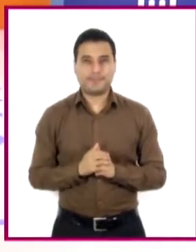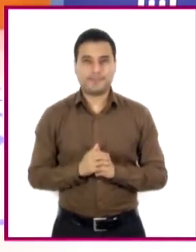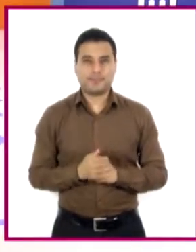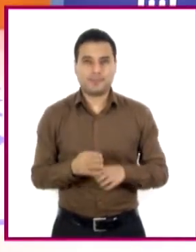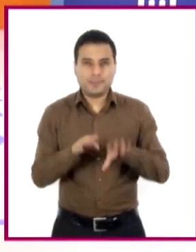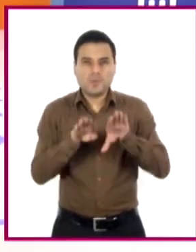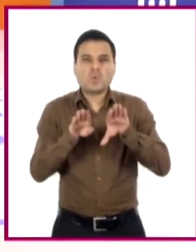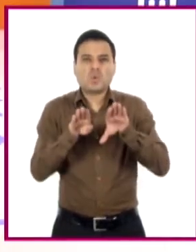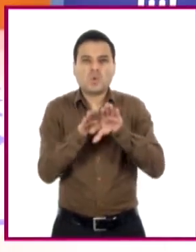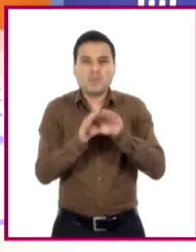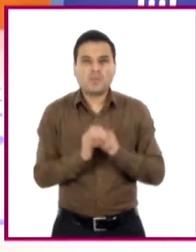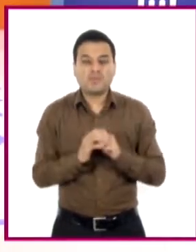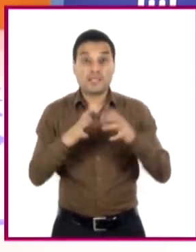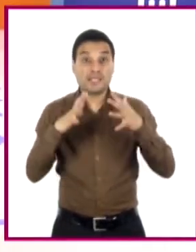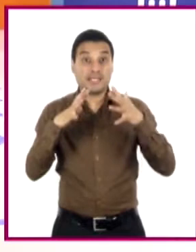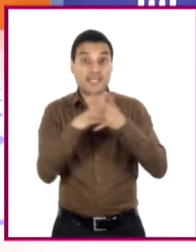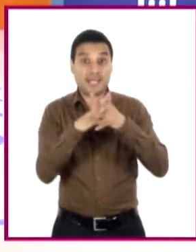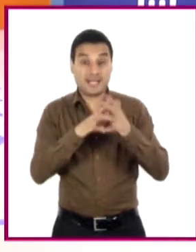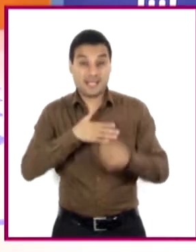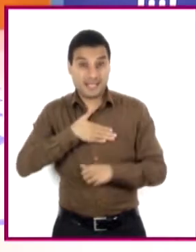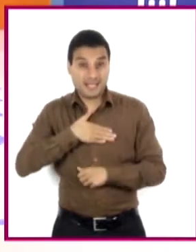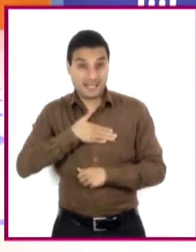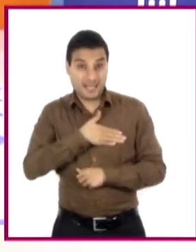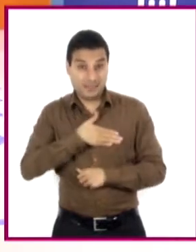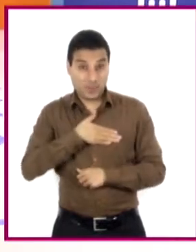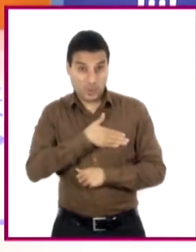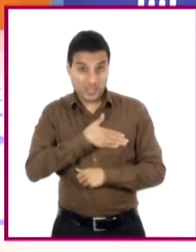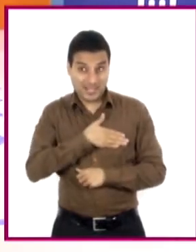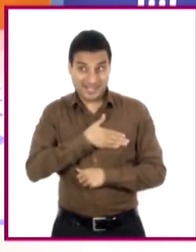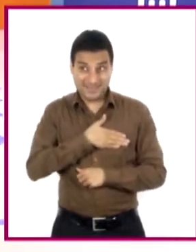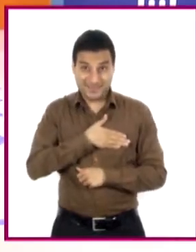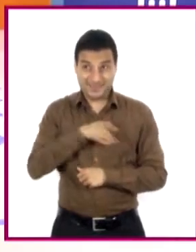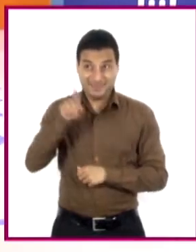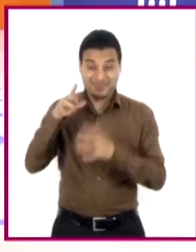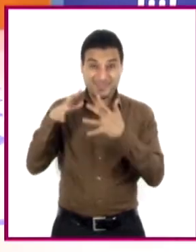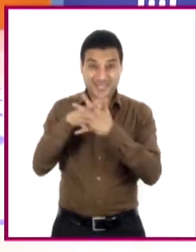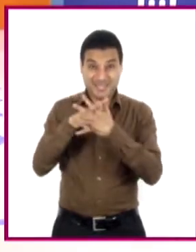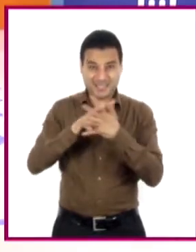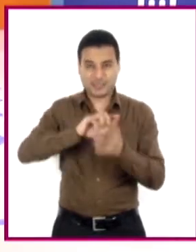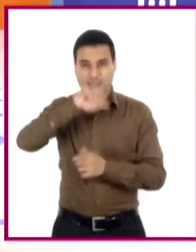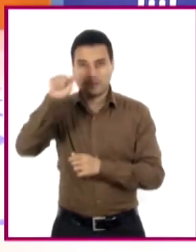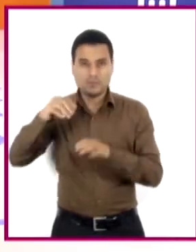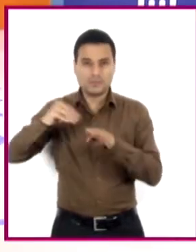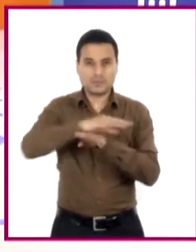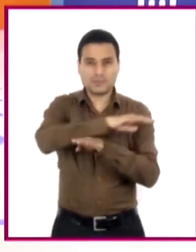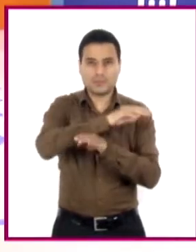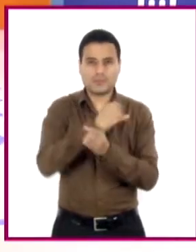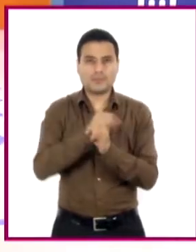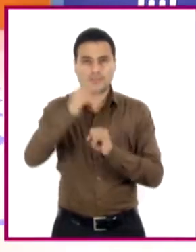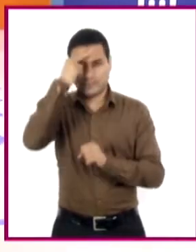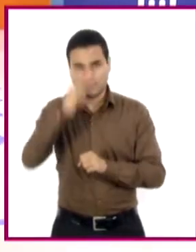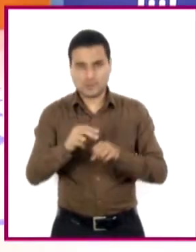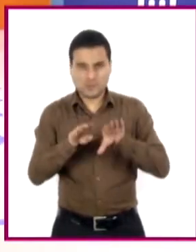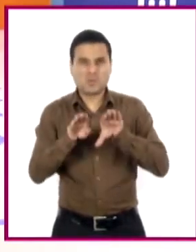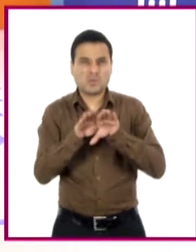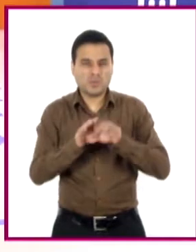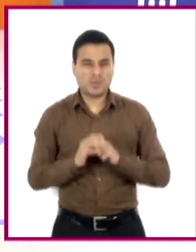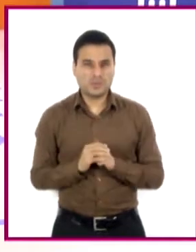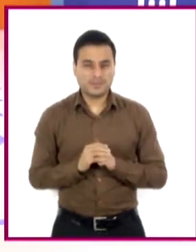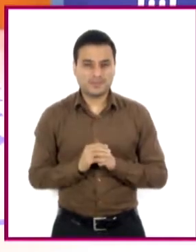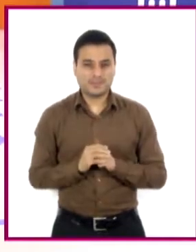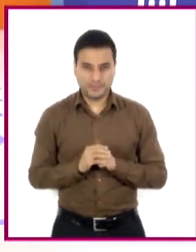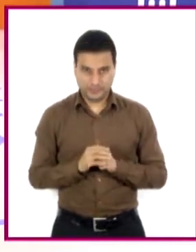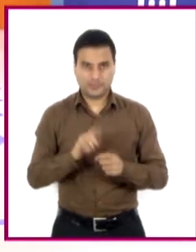las guerras napoleónicas en el movimiento de independencia en México? ¿Cómo llegaron las ideas liberales